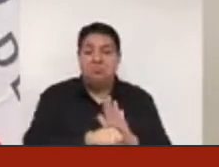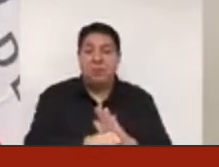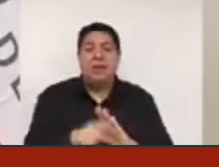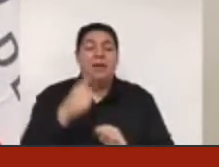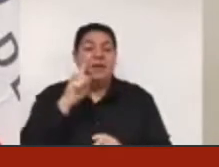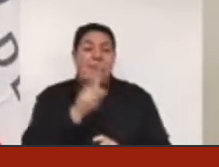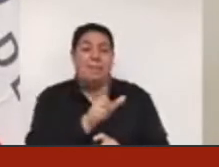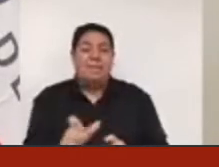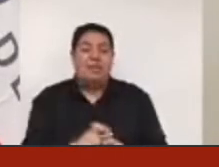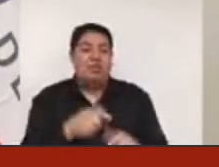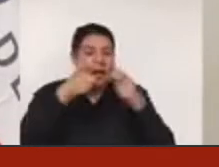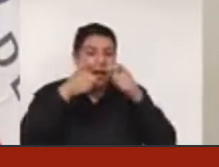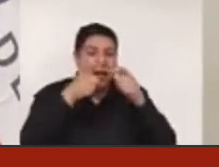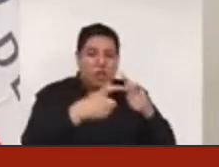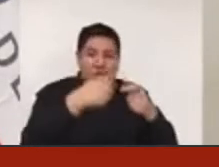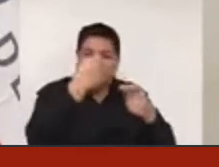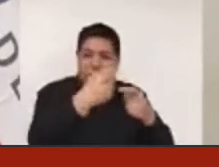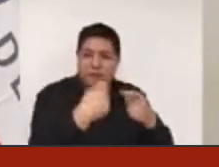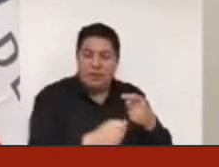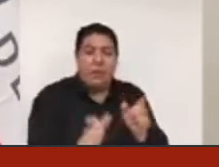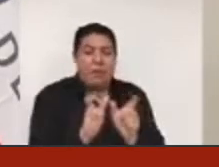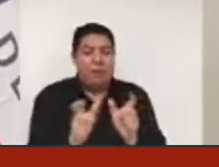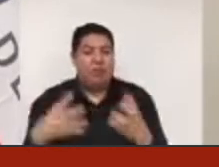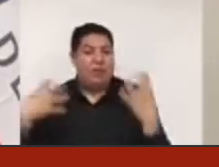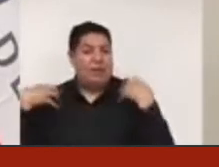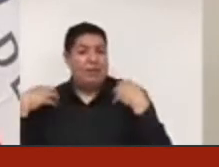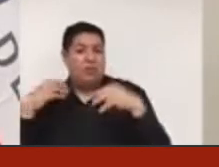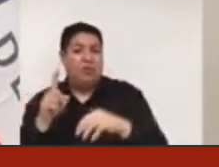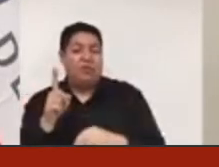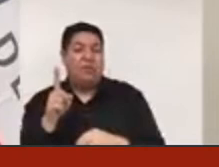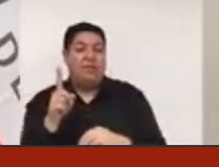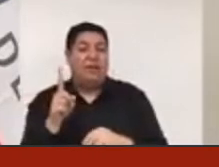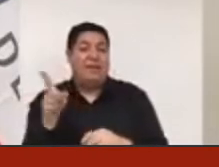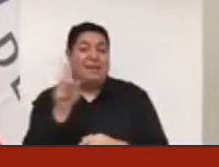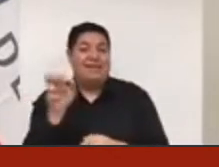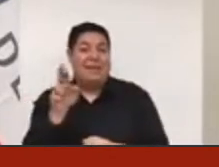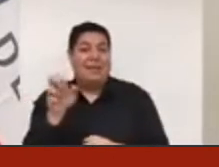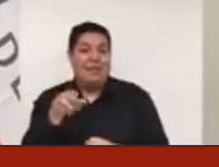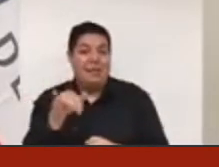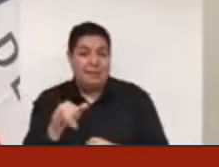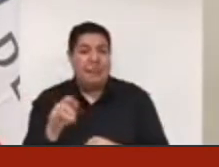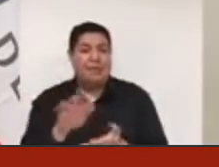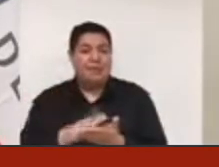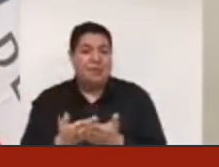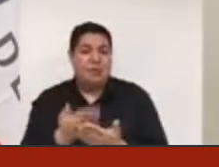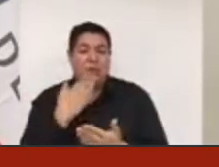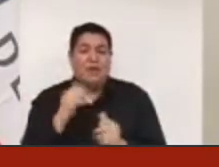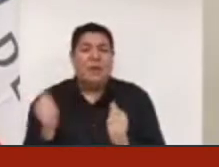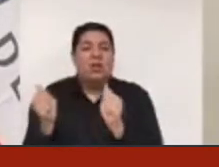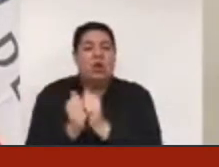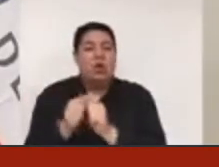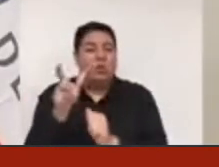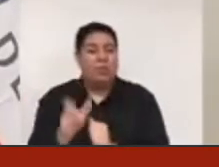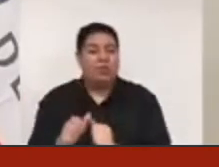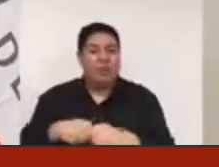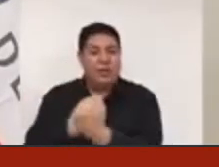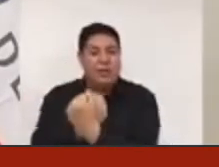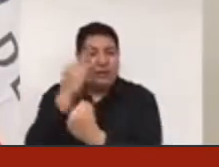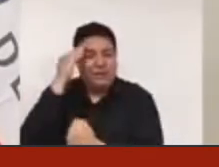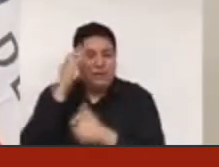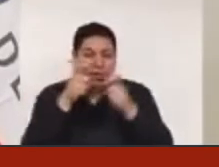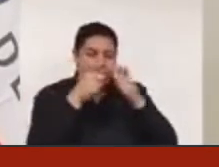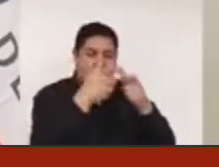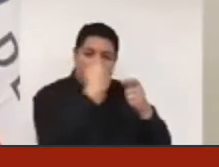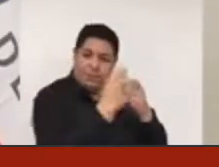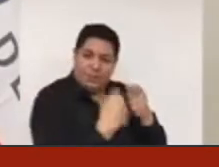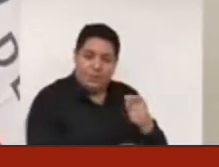están siendo fiscalizadas por los fiscalizadores de la seremi de salud en conjunto en compañía con un carabinero el